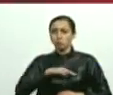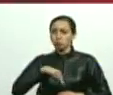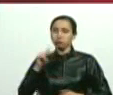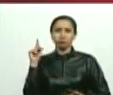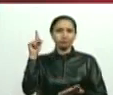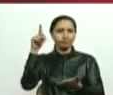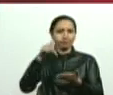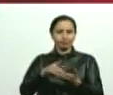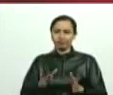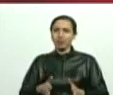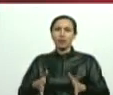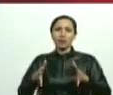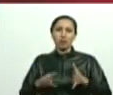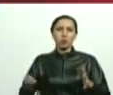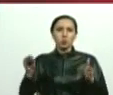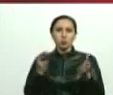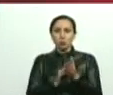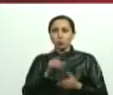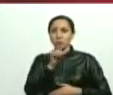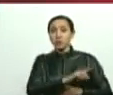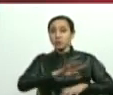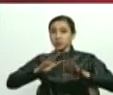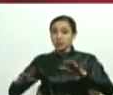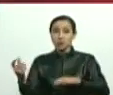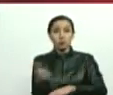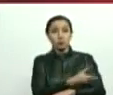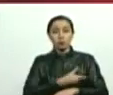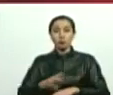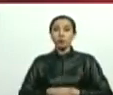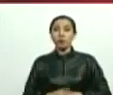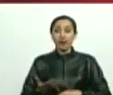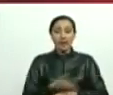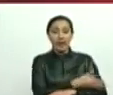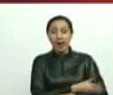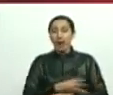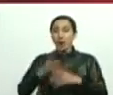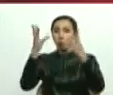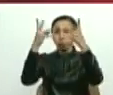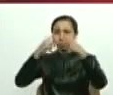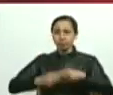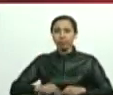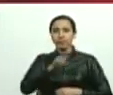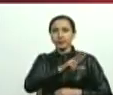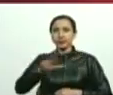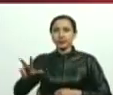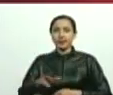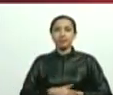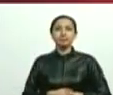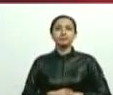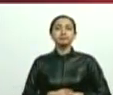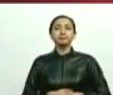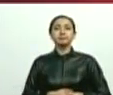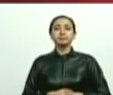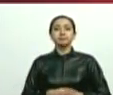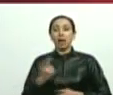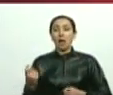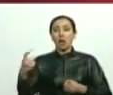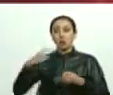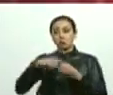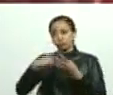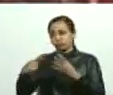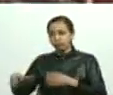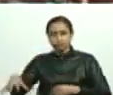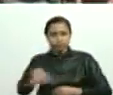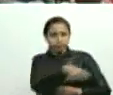Y ganamos 19 gobernaciones de 23 gobernaciones por la calle del medio, incluyendo estados vitales como